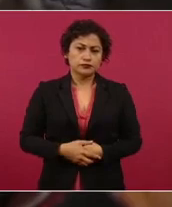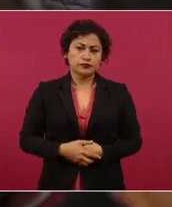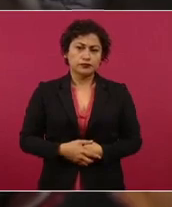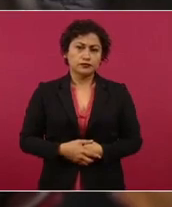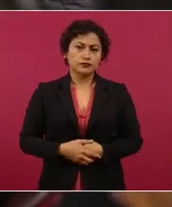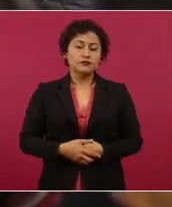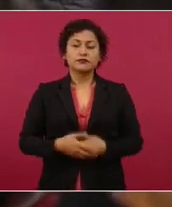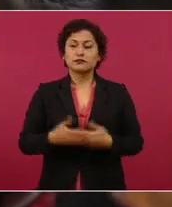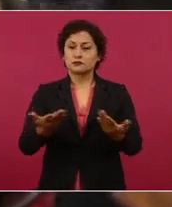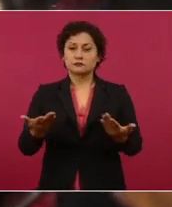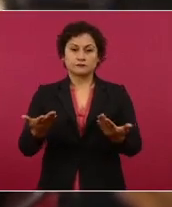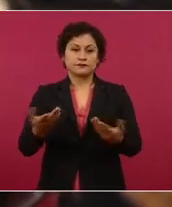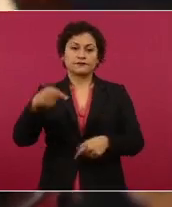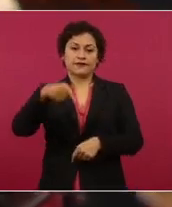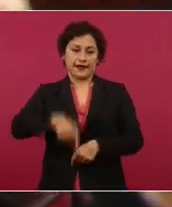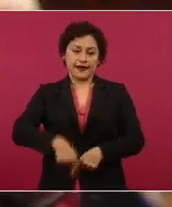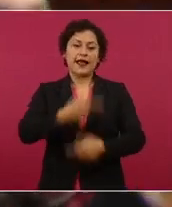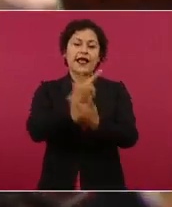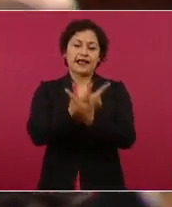y aquí hay libertad, pero digo,